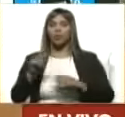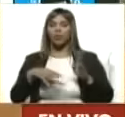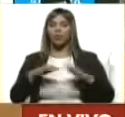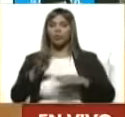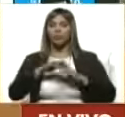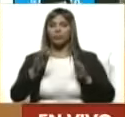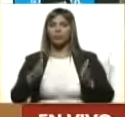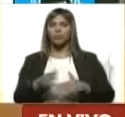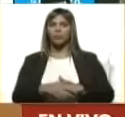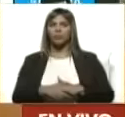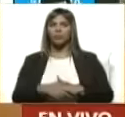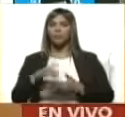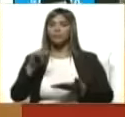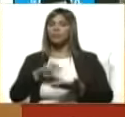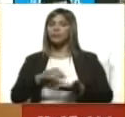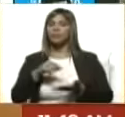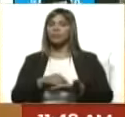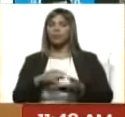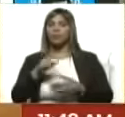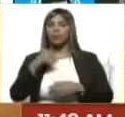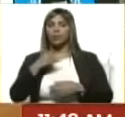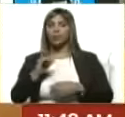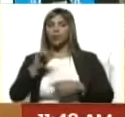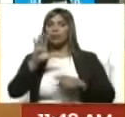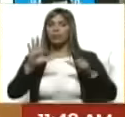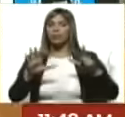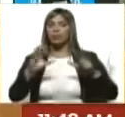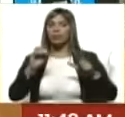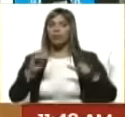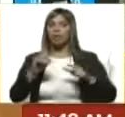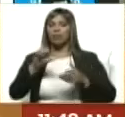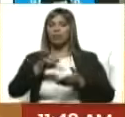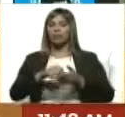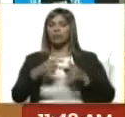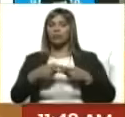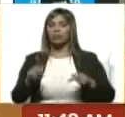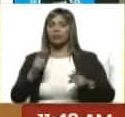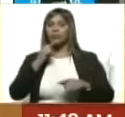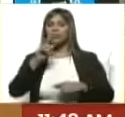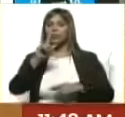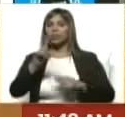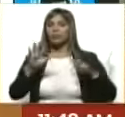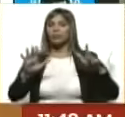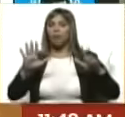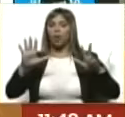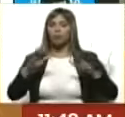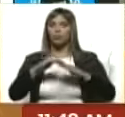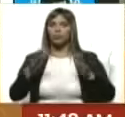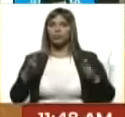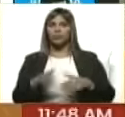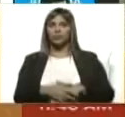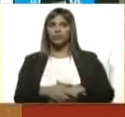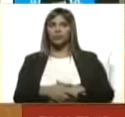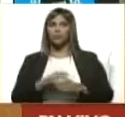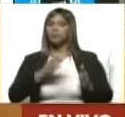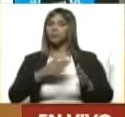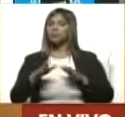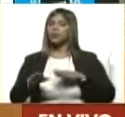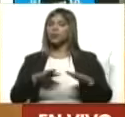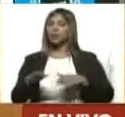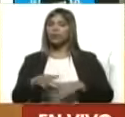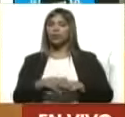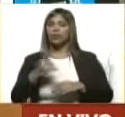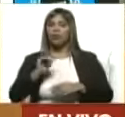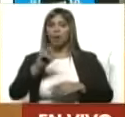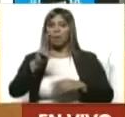mesas. Carabobo tiene 70 centros activos y 178 mesas. Cojedes